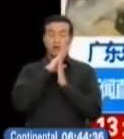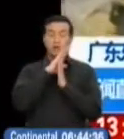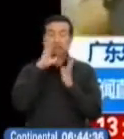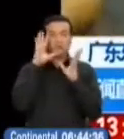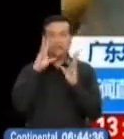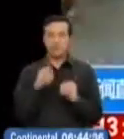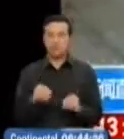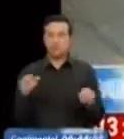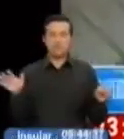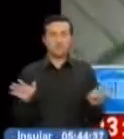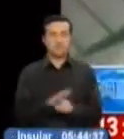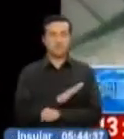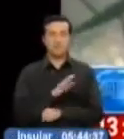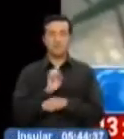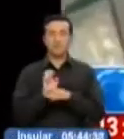fernández de labastida ecuador-tv